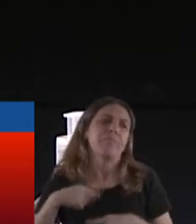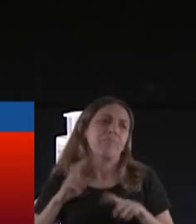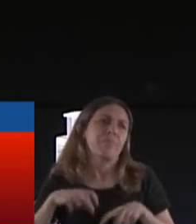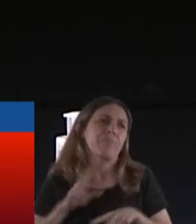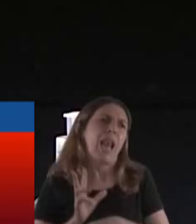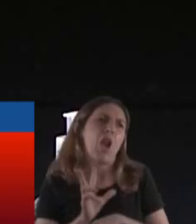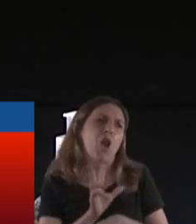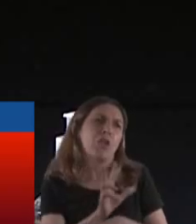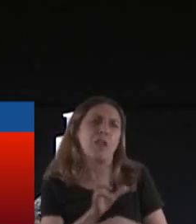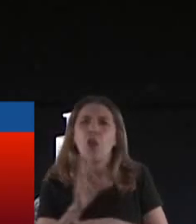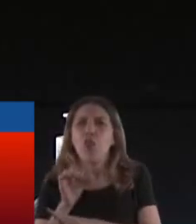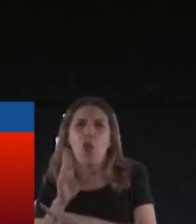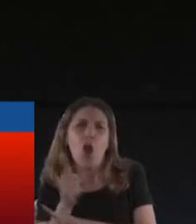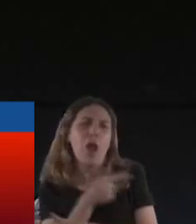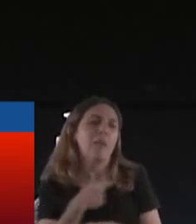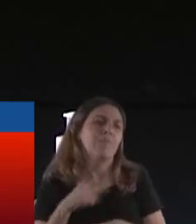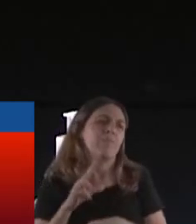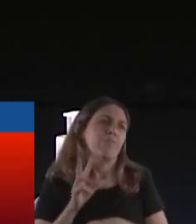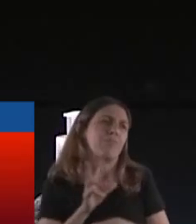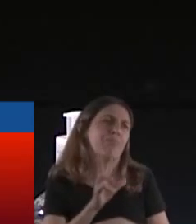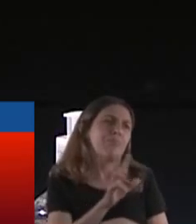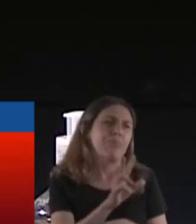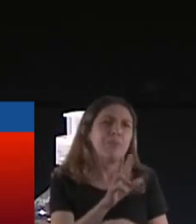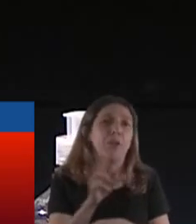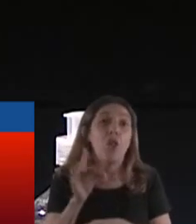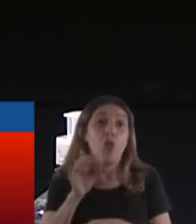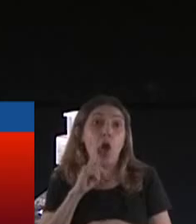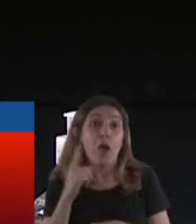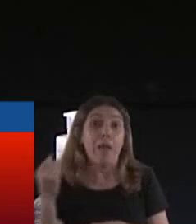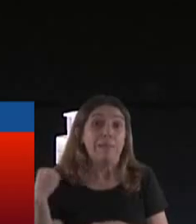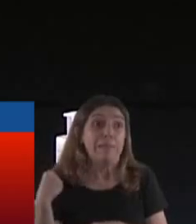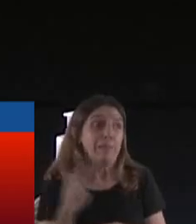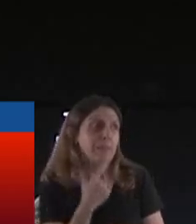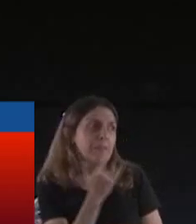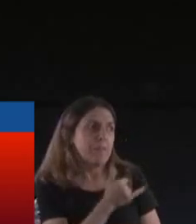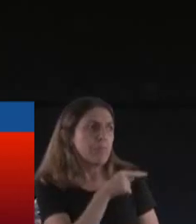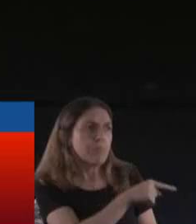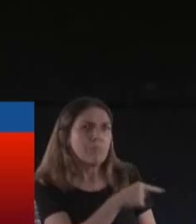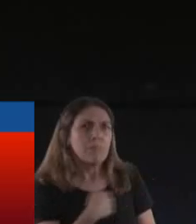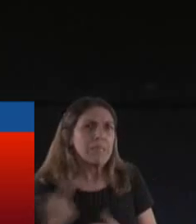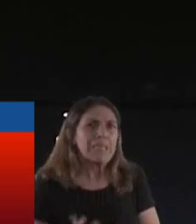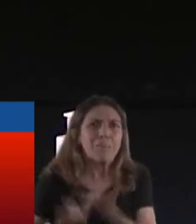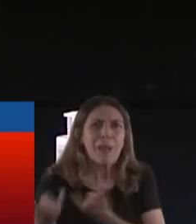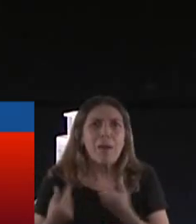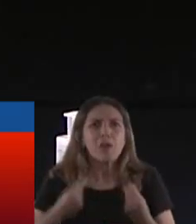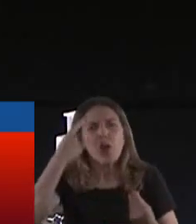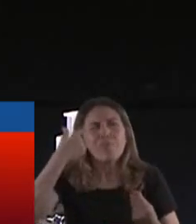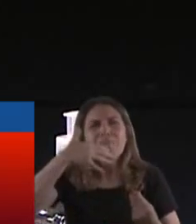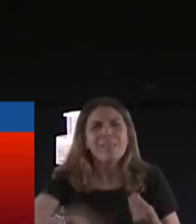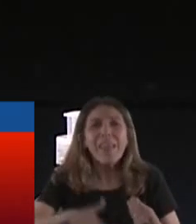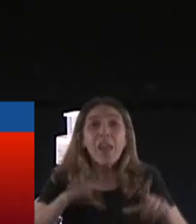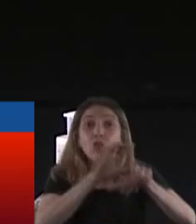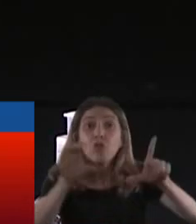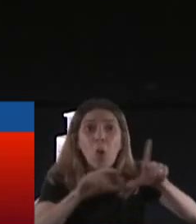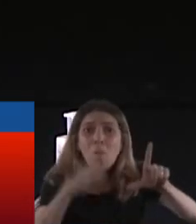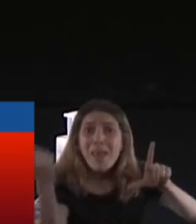Dora y Dora me incentivaba a que yo tome noción de la importancia del Zoom que íbamos a tener en ese